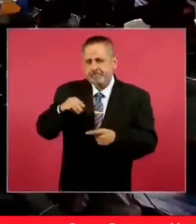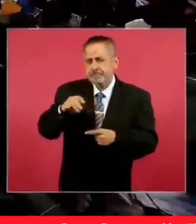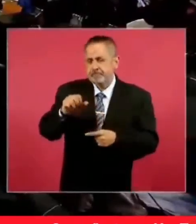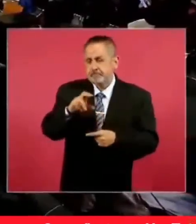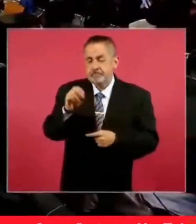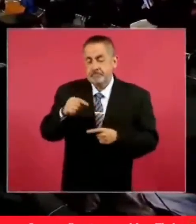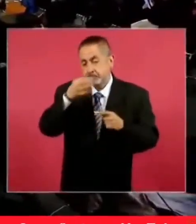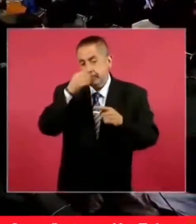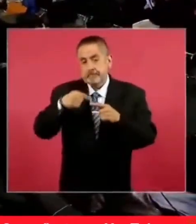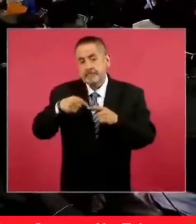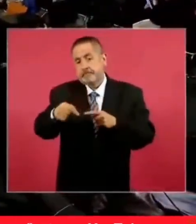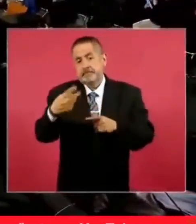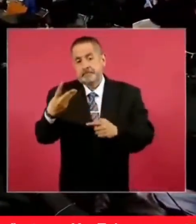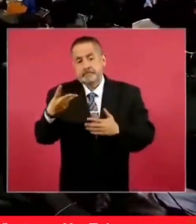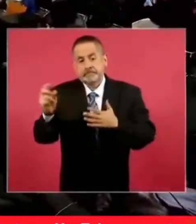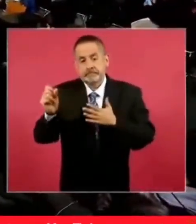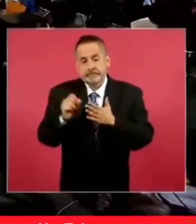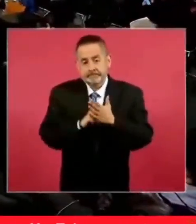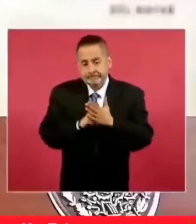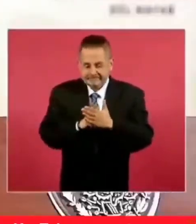meses,